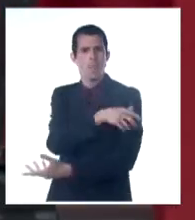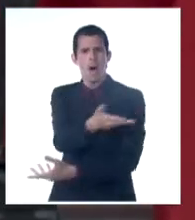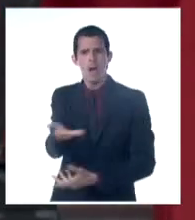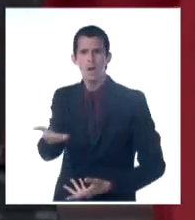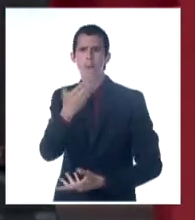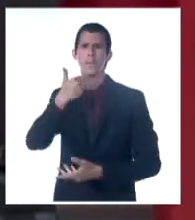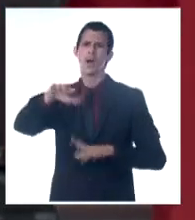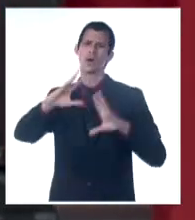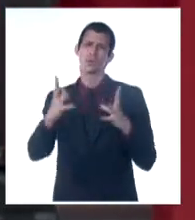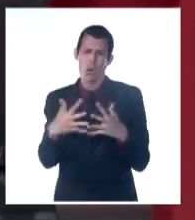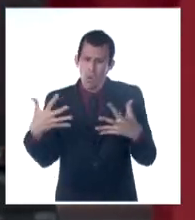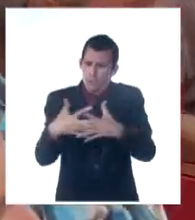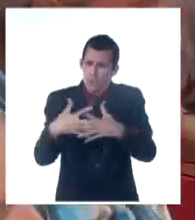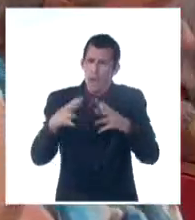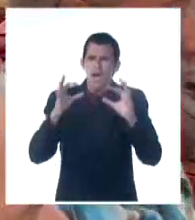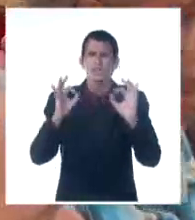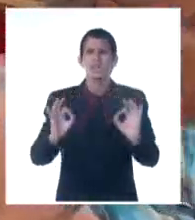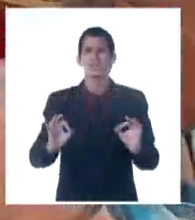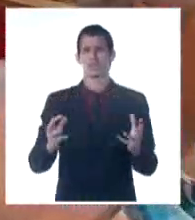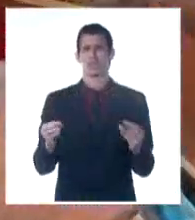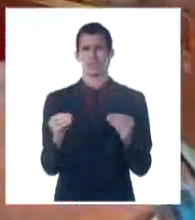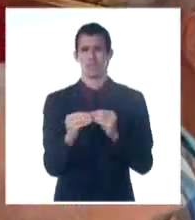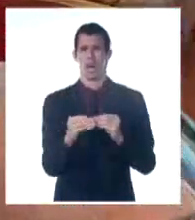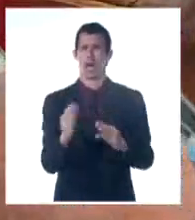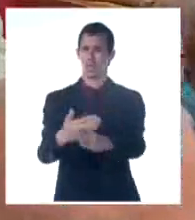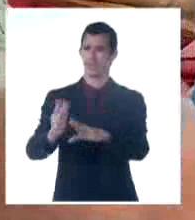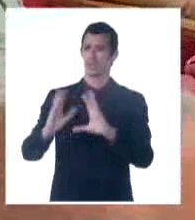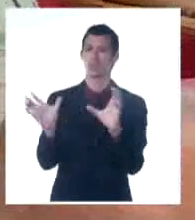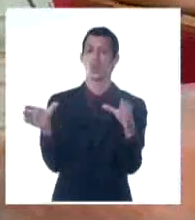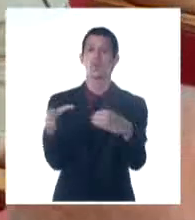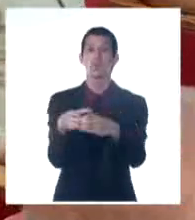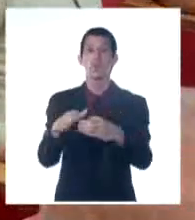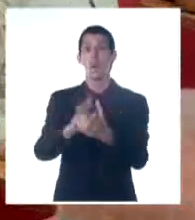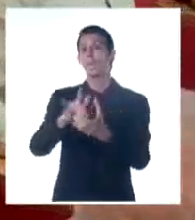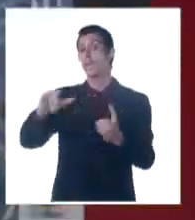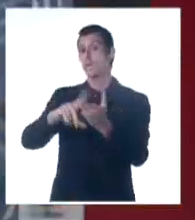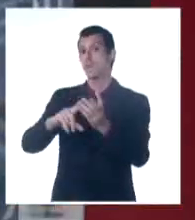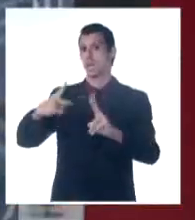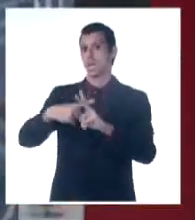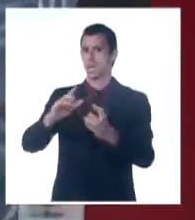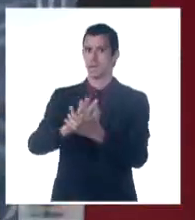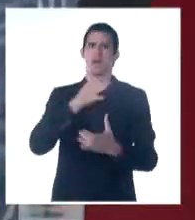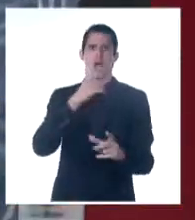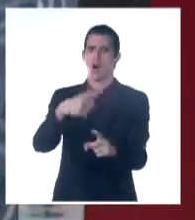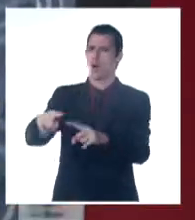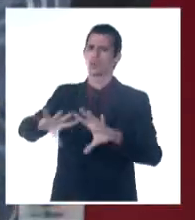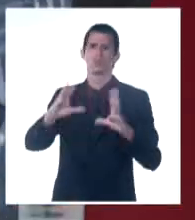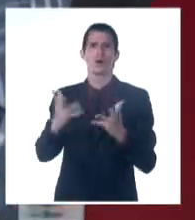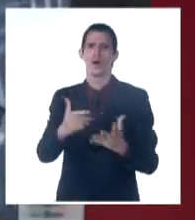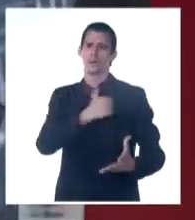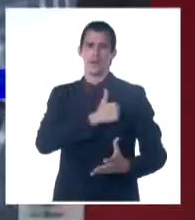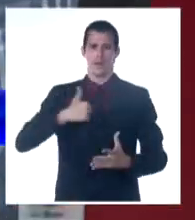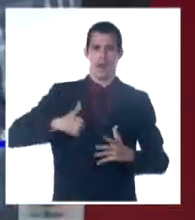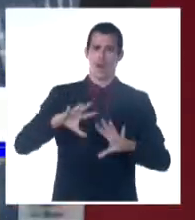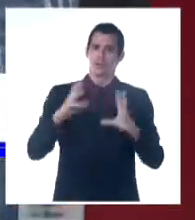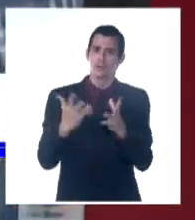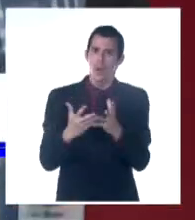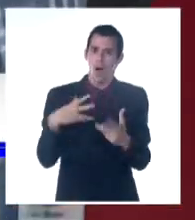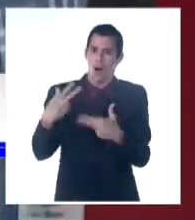adecuada con el resto de los actores económicos. Y esto es una provincia rica, poderosa, que estamos convencidos que si